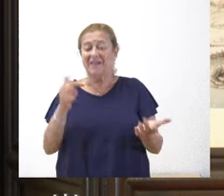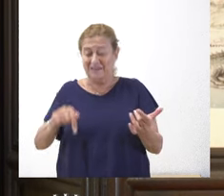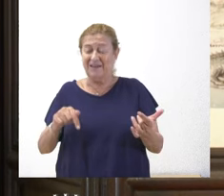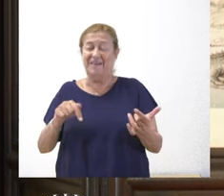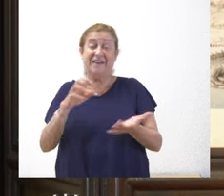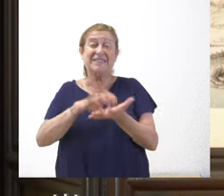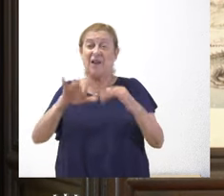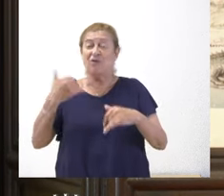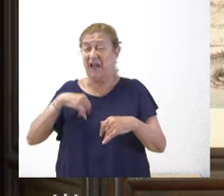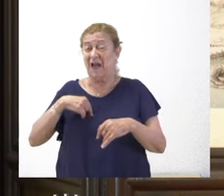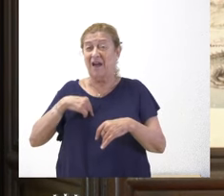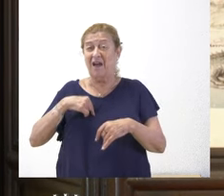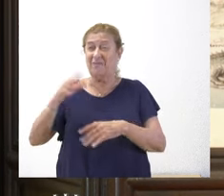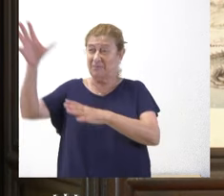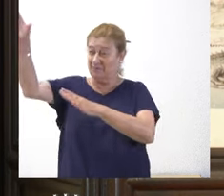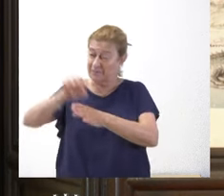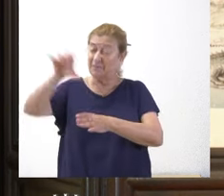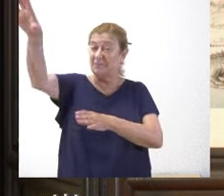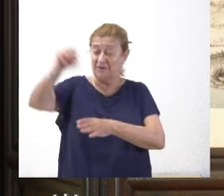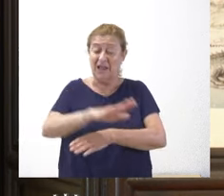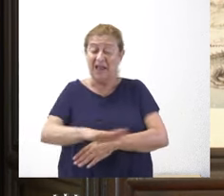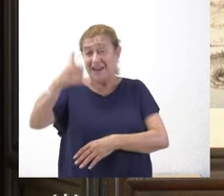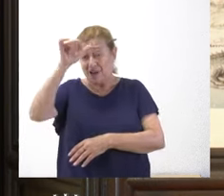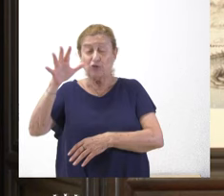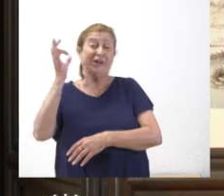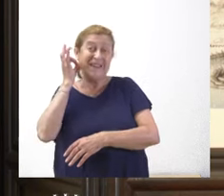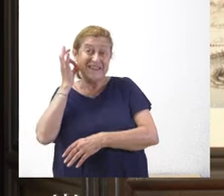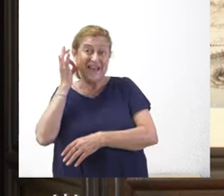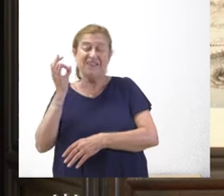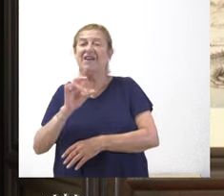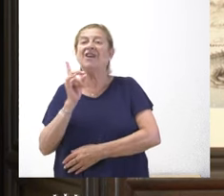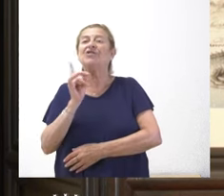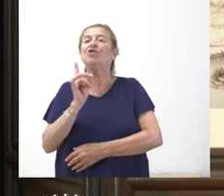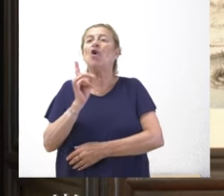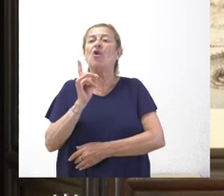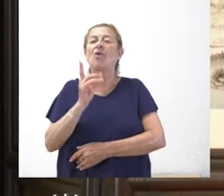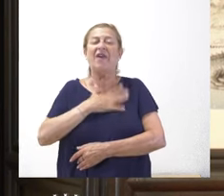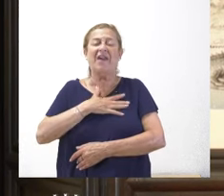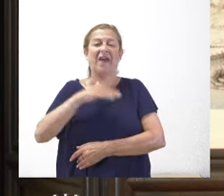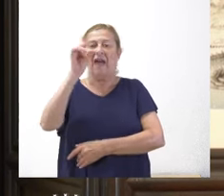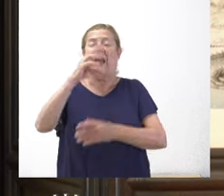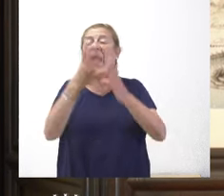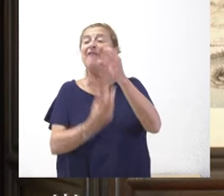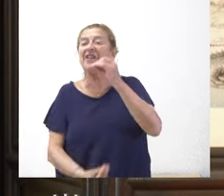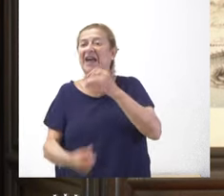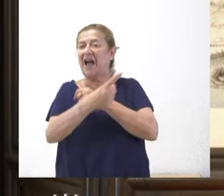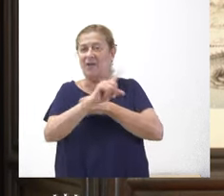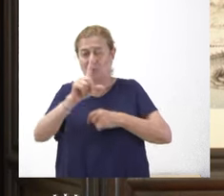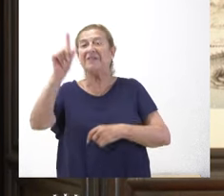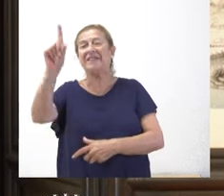viene acogiendo niños y niñas no solo del África subsahariana